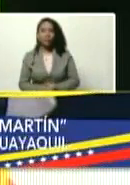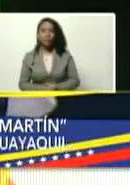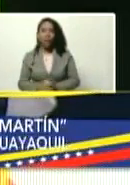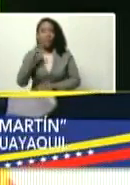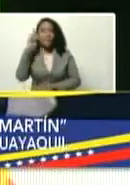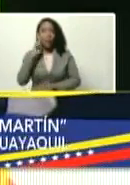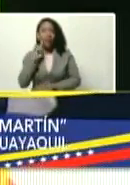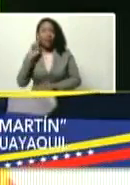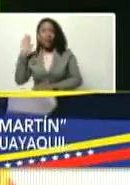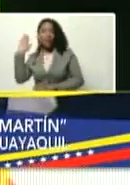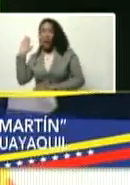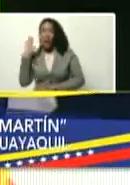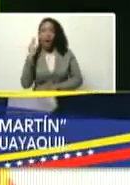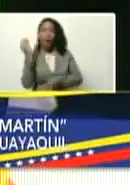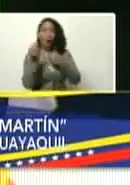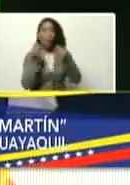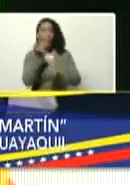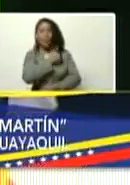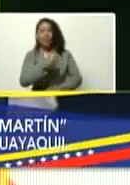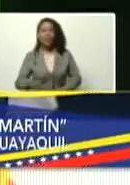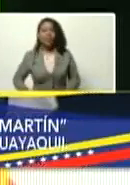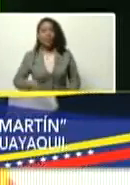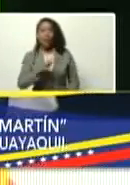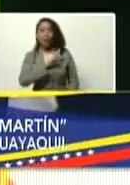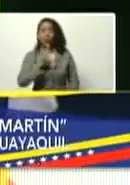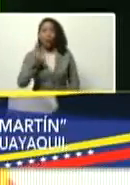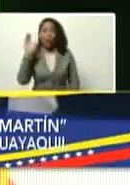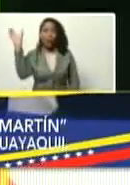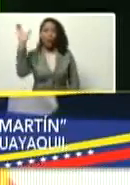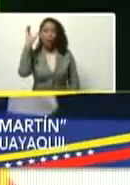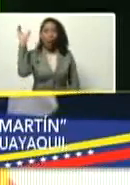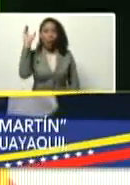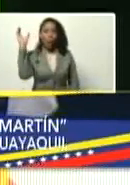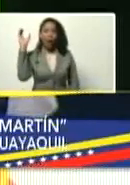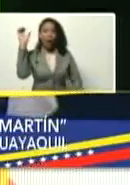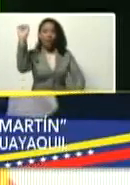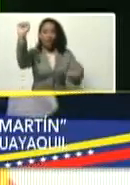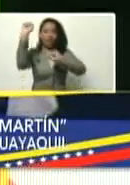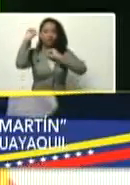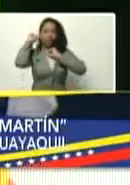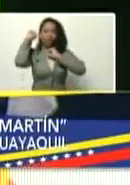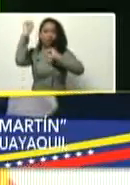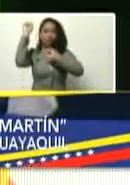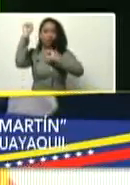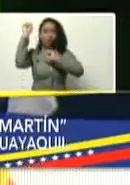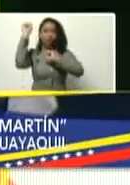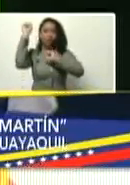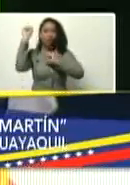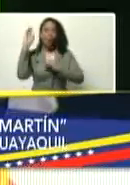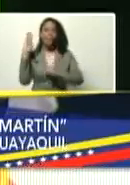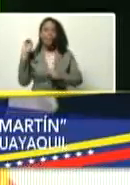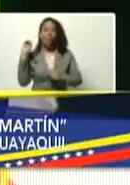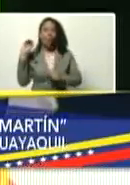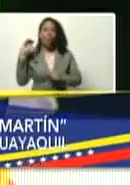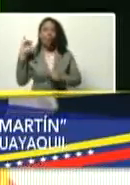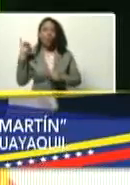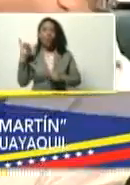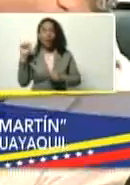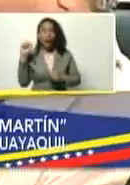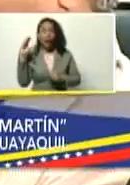Bolívar venía como presidente de la República de Colombia y victorioso en Boyacá, en